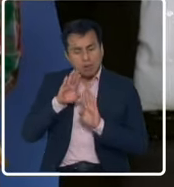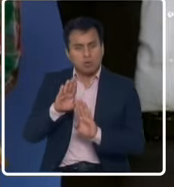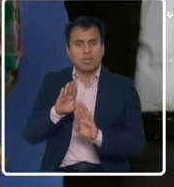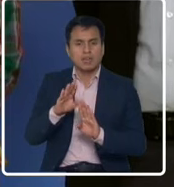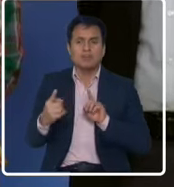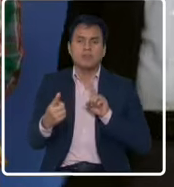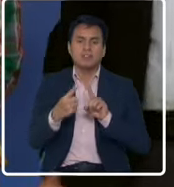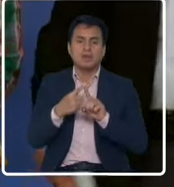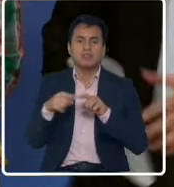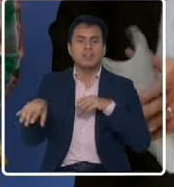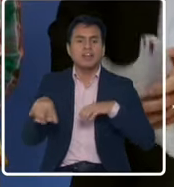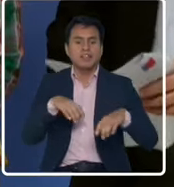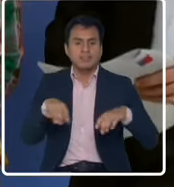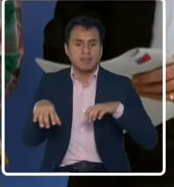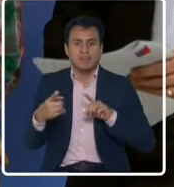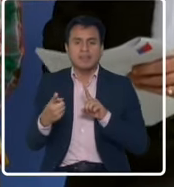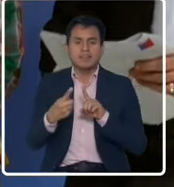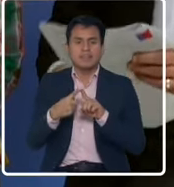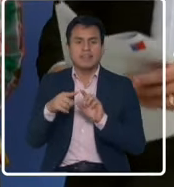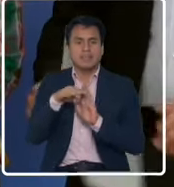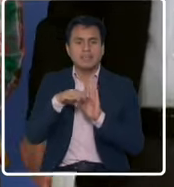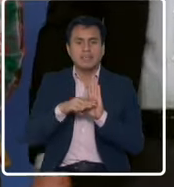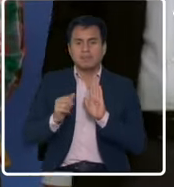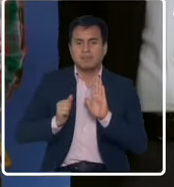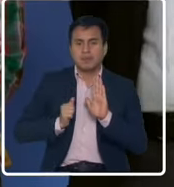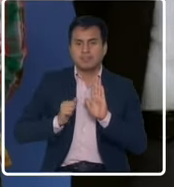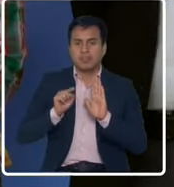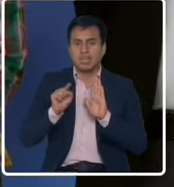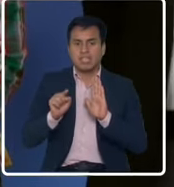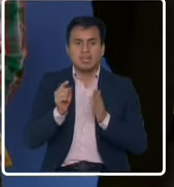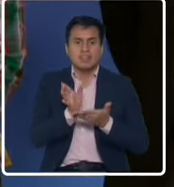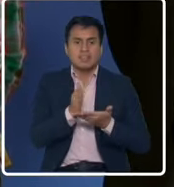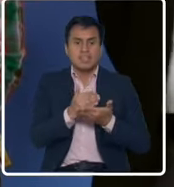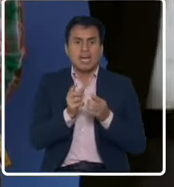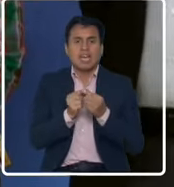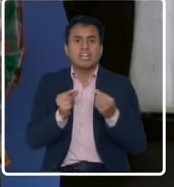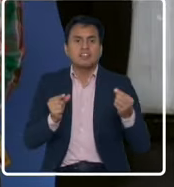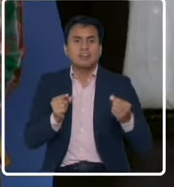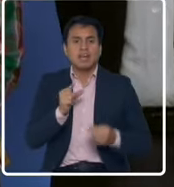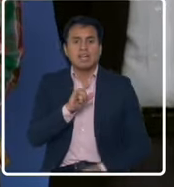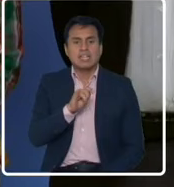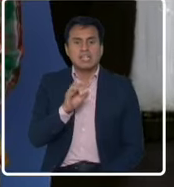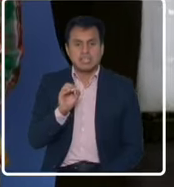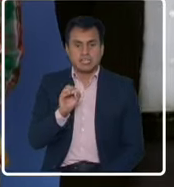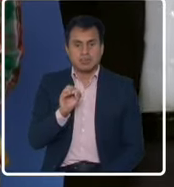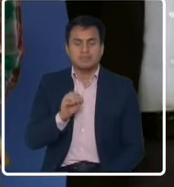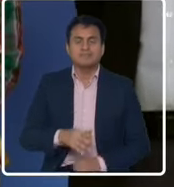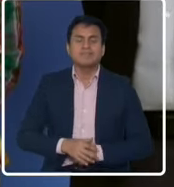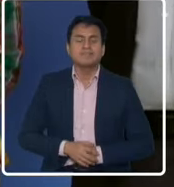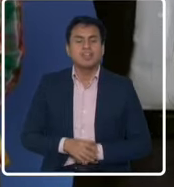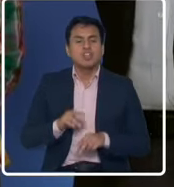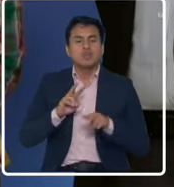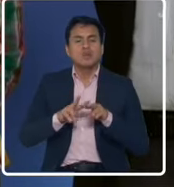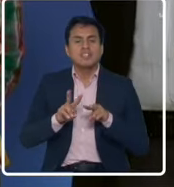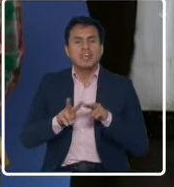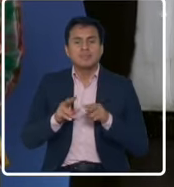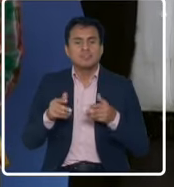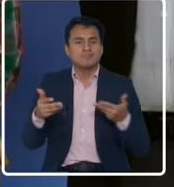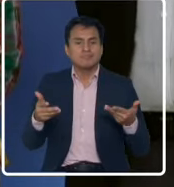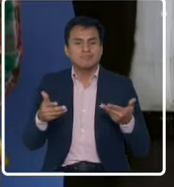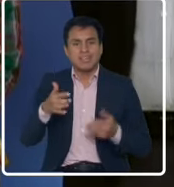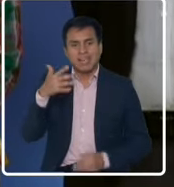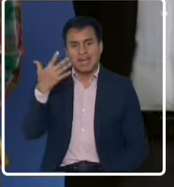y participando activamente en la implementación de esta estrategia Nacional del litio y lo hacemos básicamente